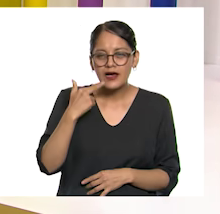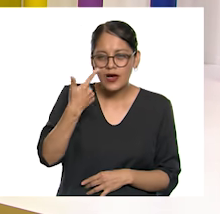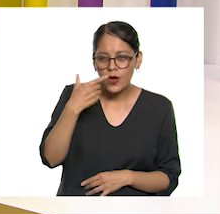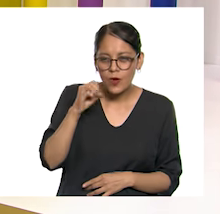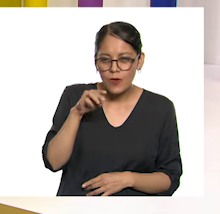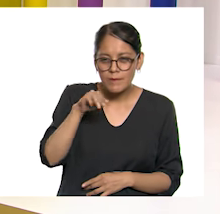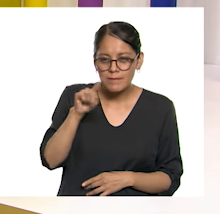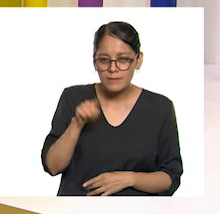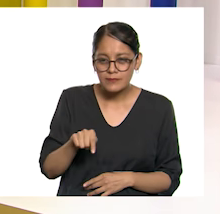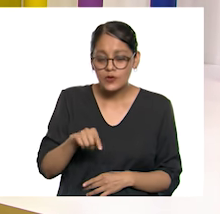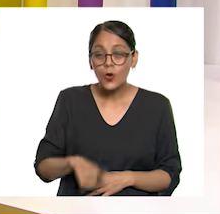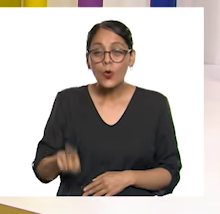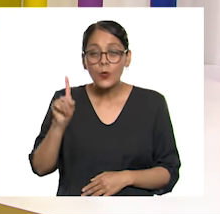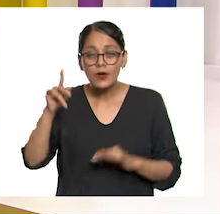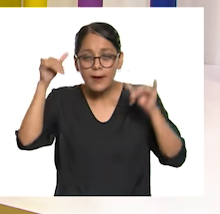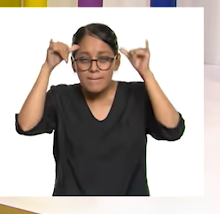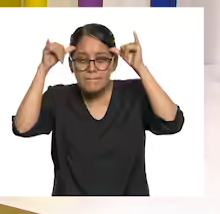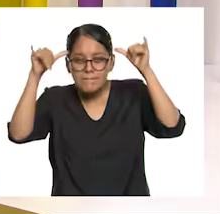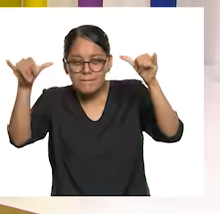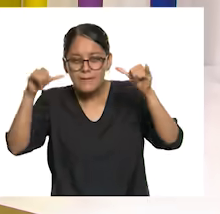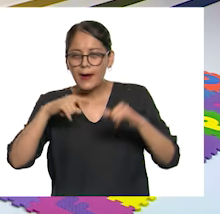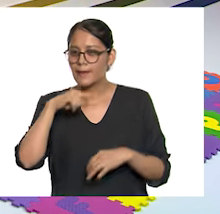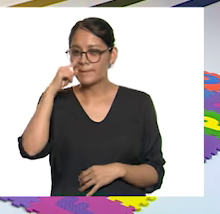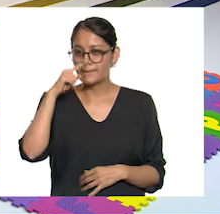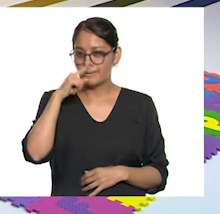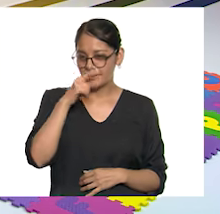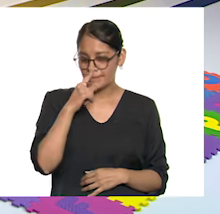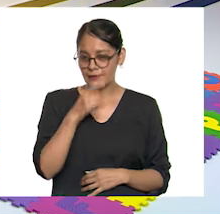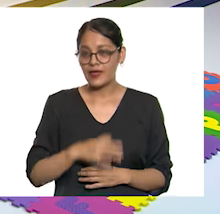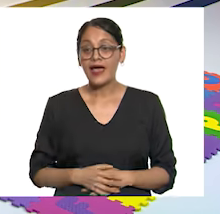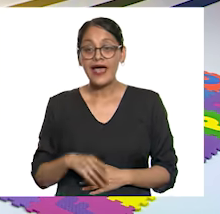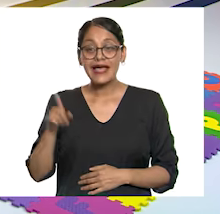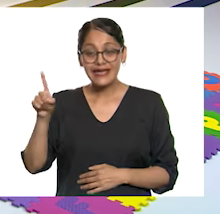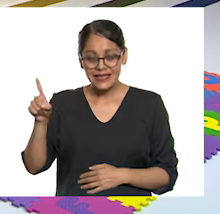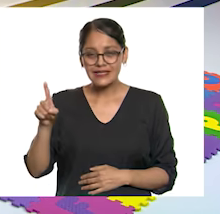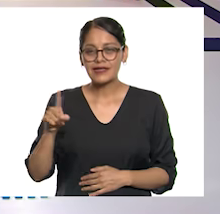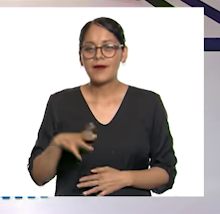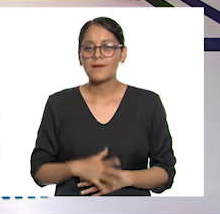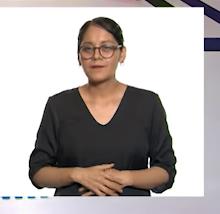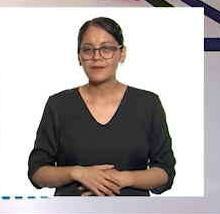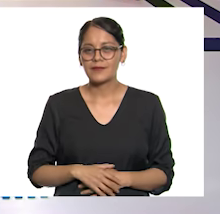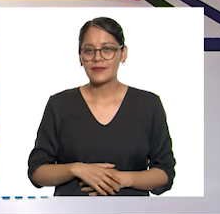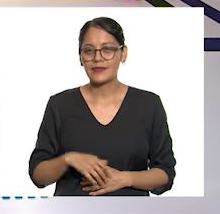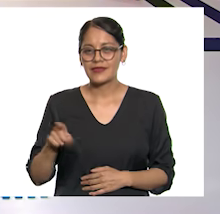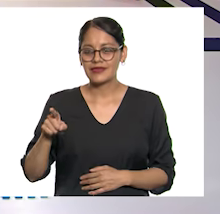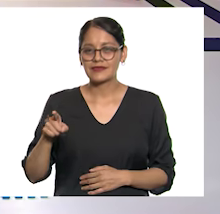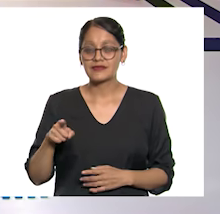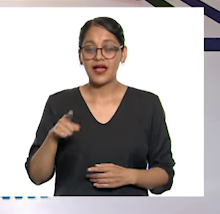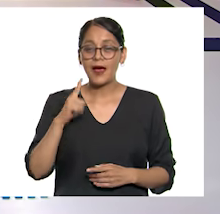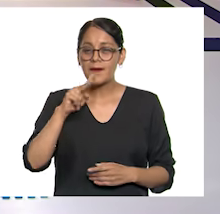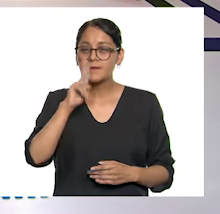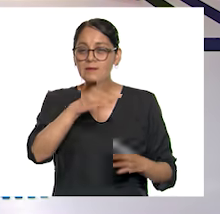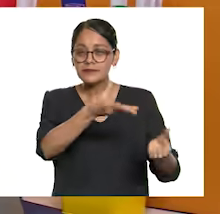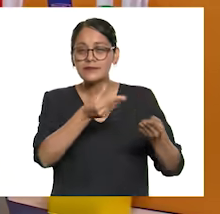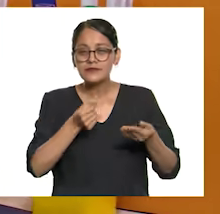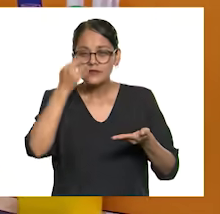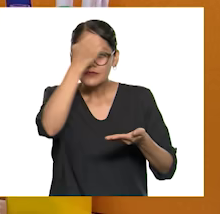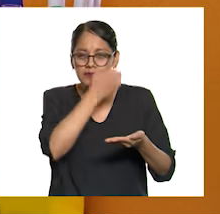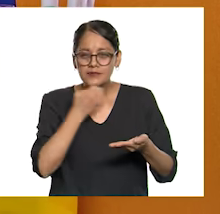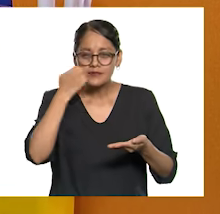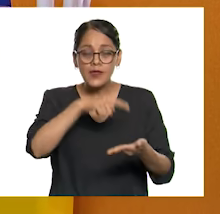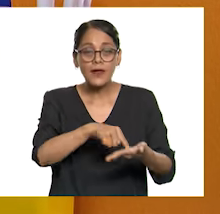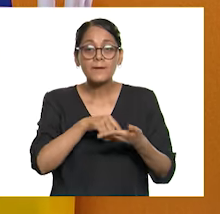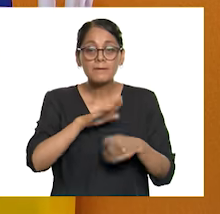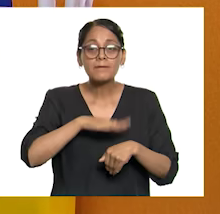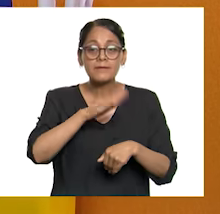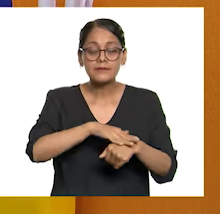y La Avejita Trabajadora. Ay, a ver, ¿me lo permites? ¡Claro! A ver, déjame explorar un poquito más.